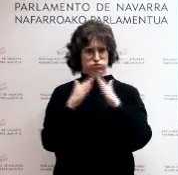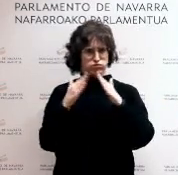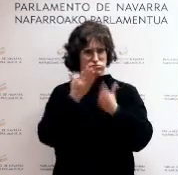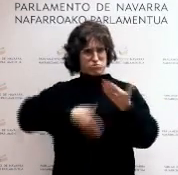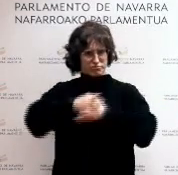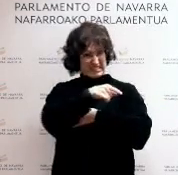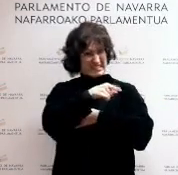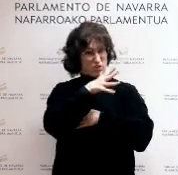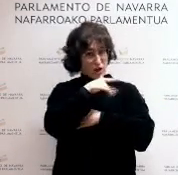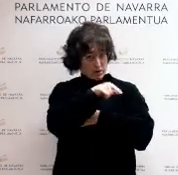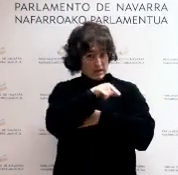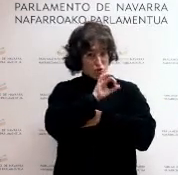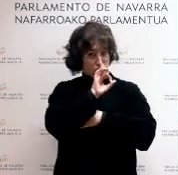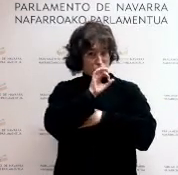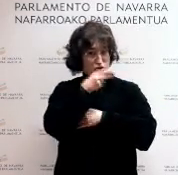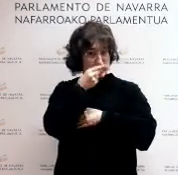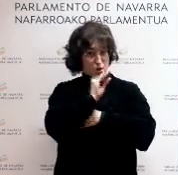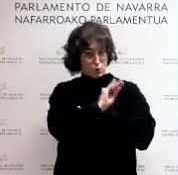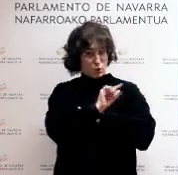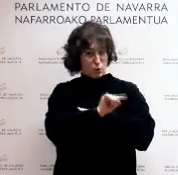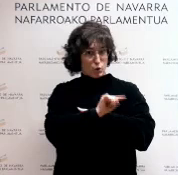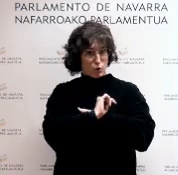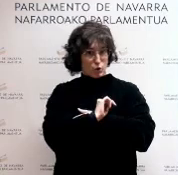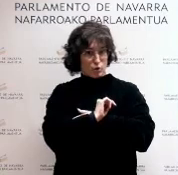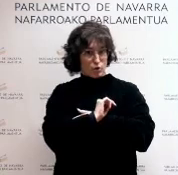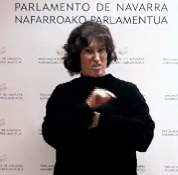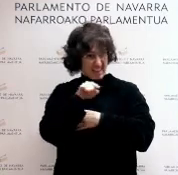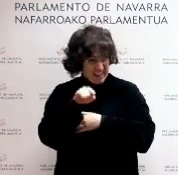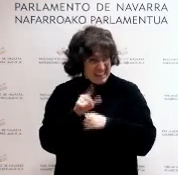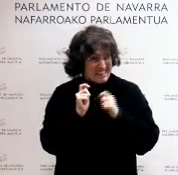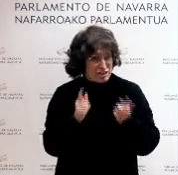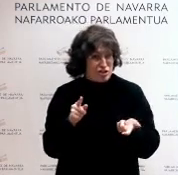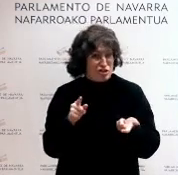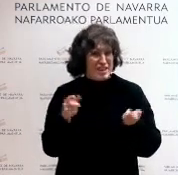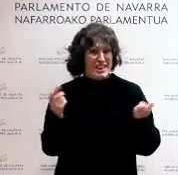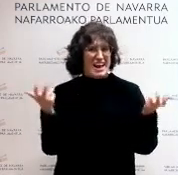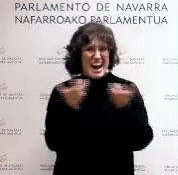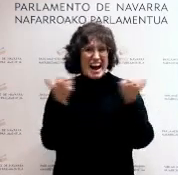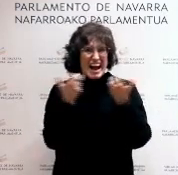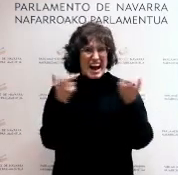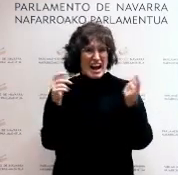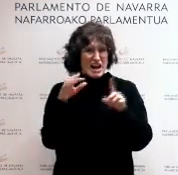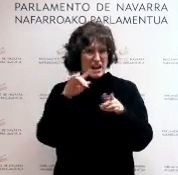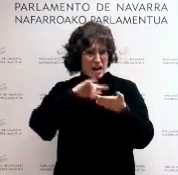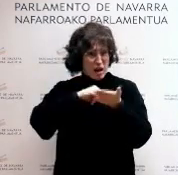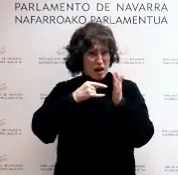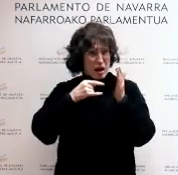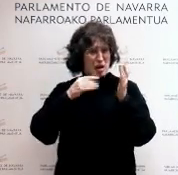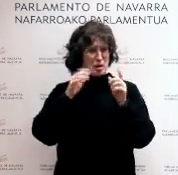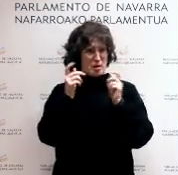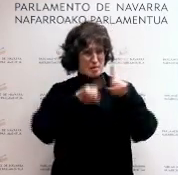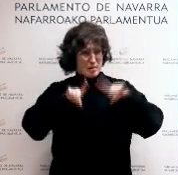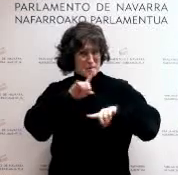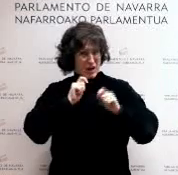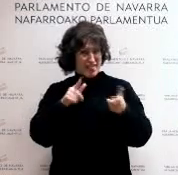viviendas colaborativas, como si ahí estuviese la solución al grave problema. Padecemos un grave problema de desajuste de la oferta de vivienda